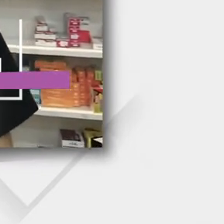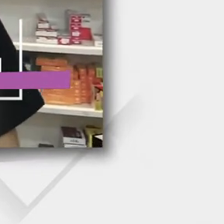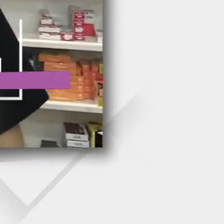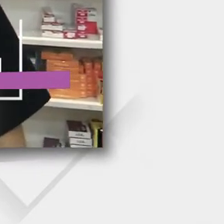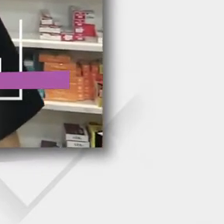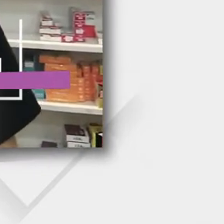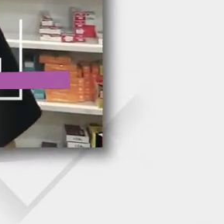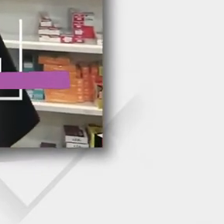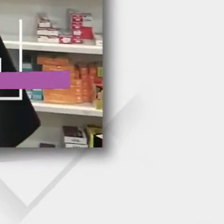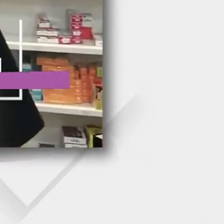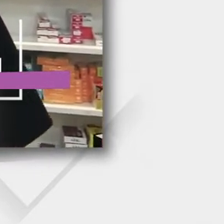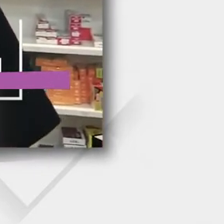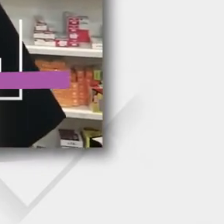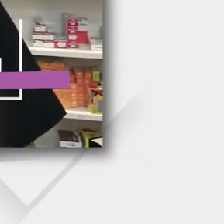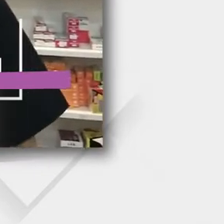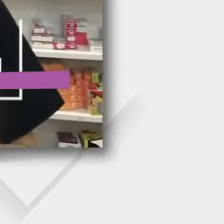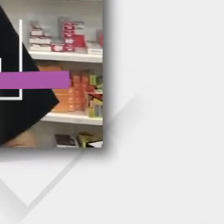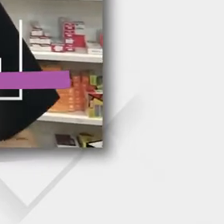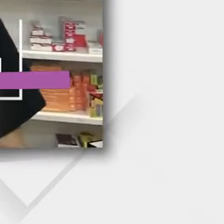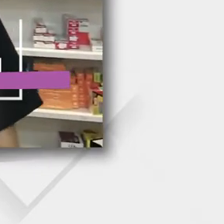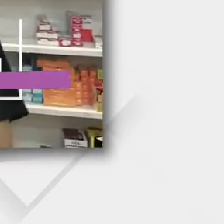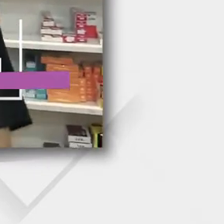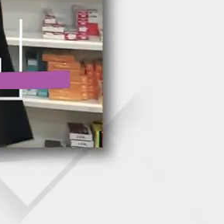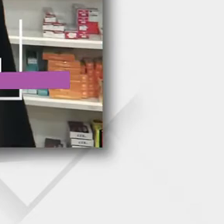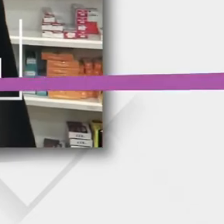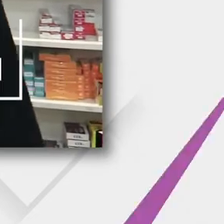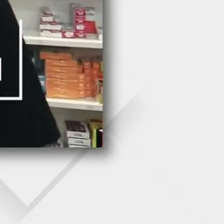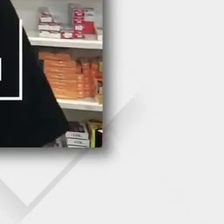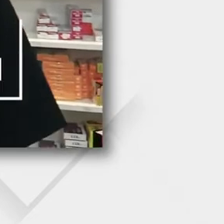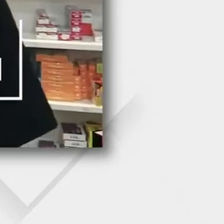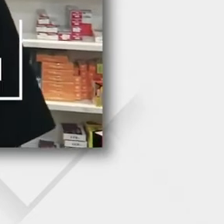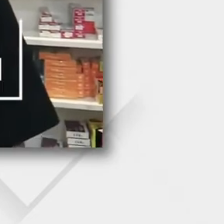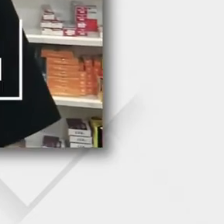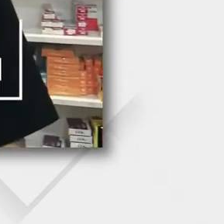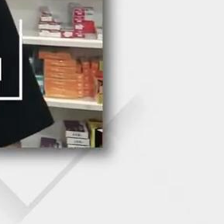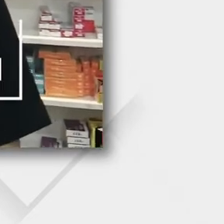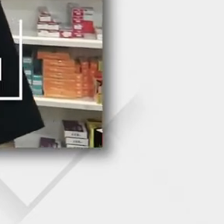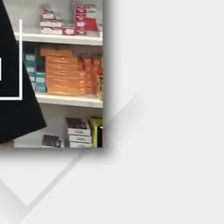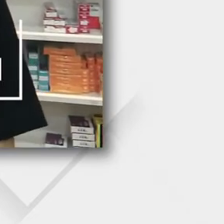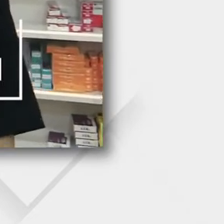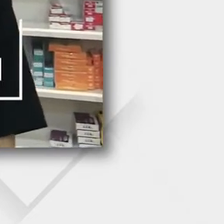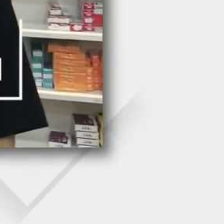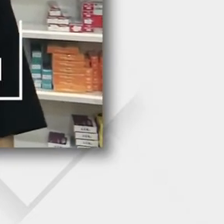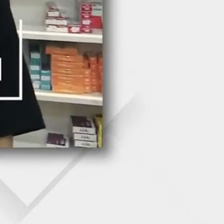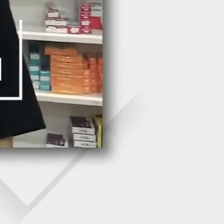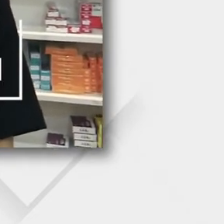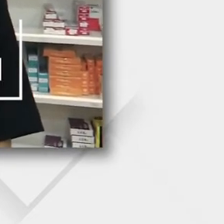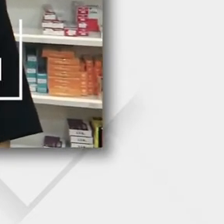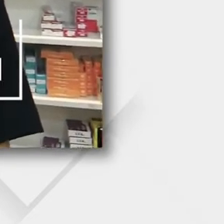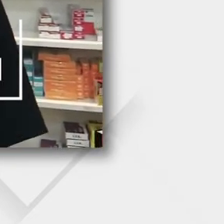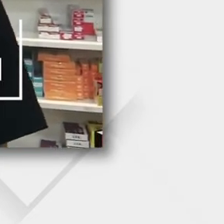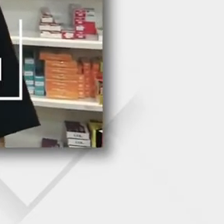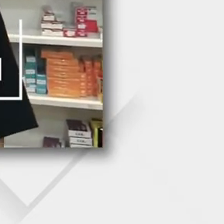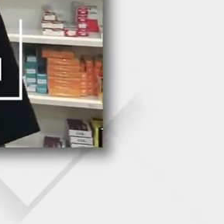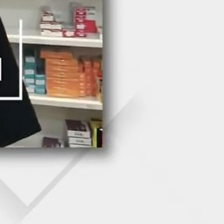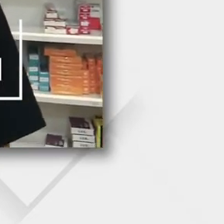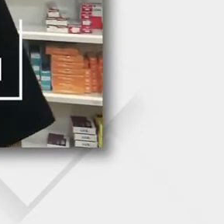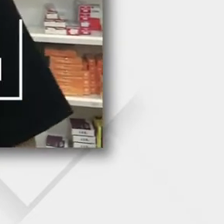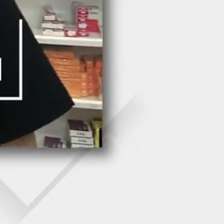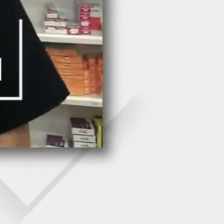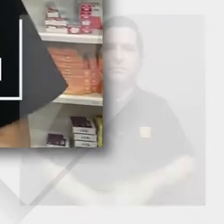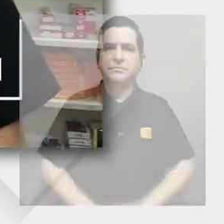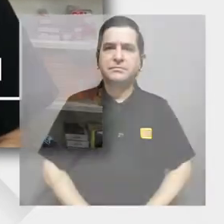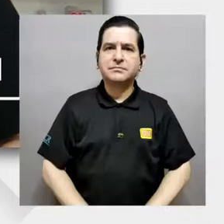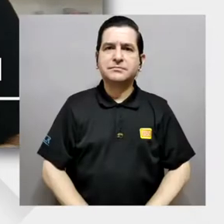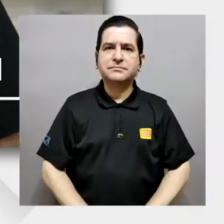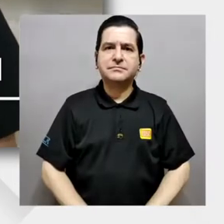Health insurance system is very good than other is better than other country.